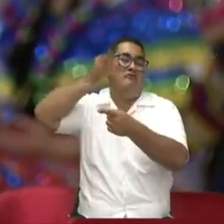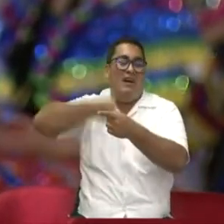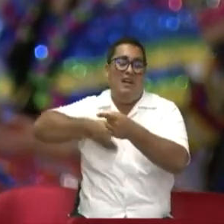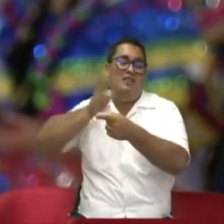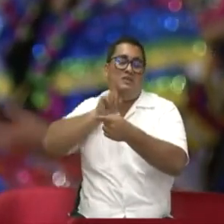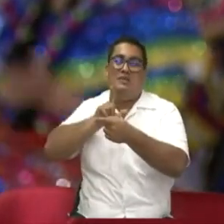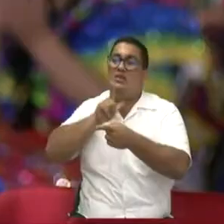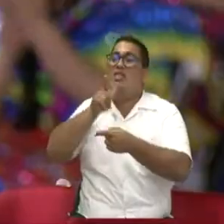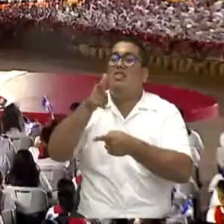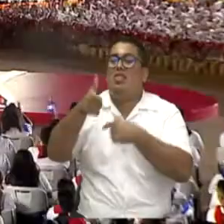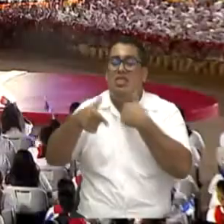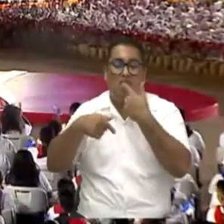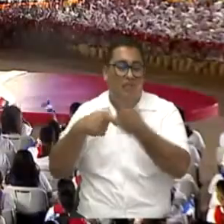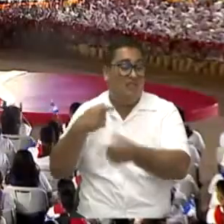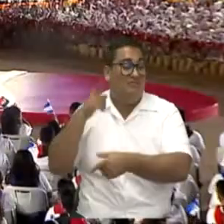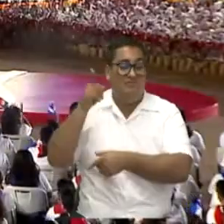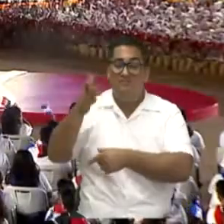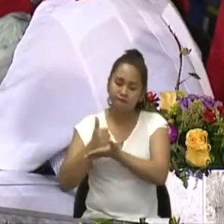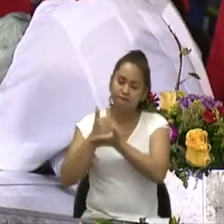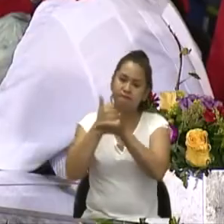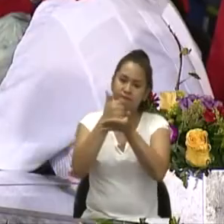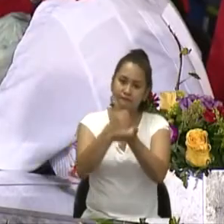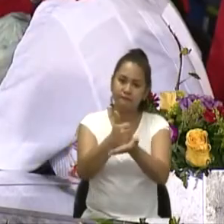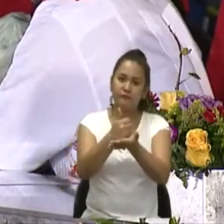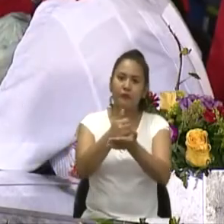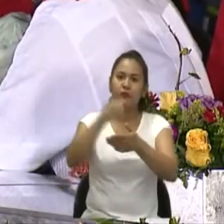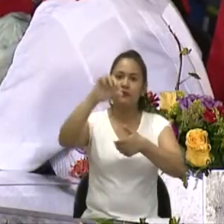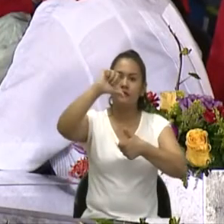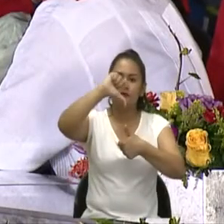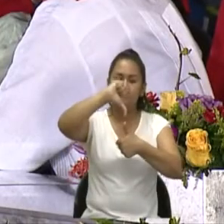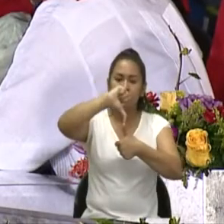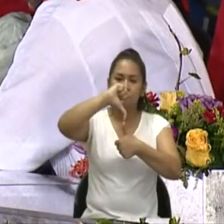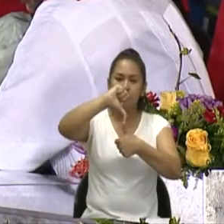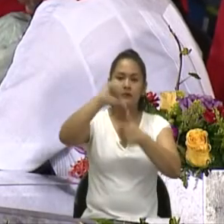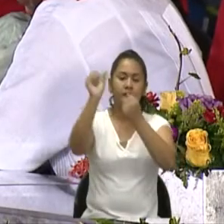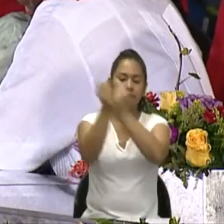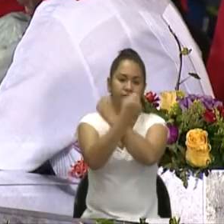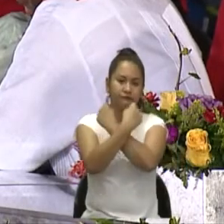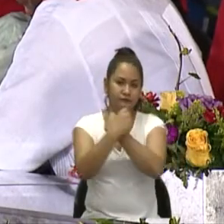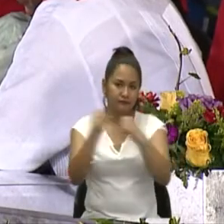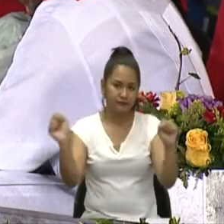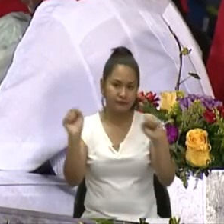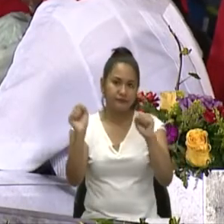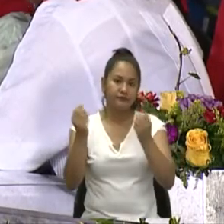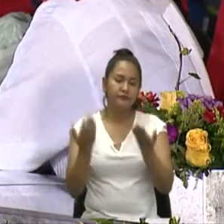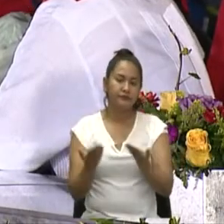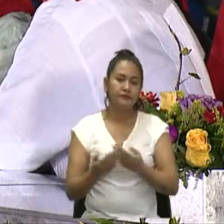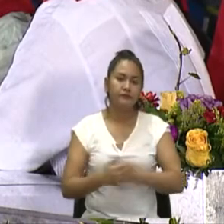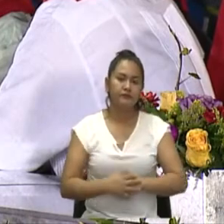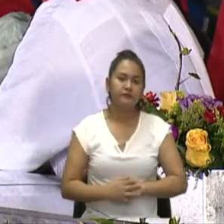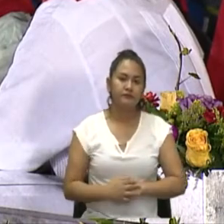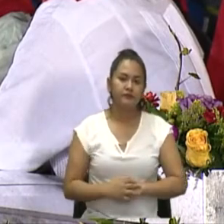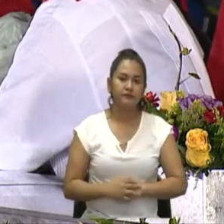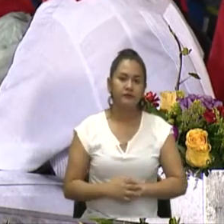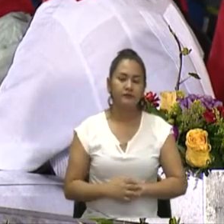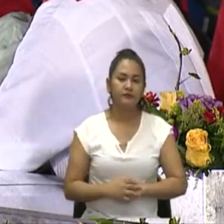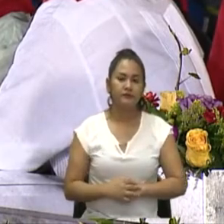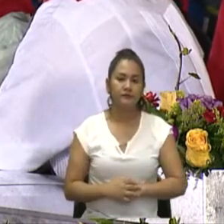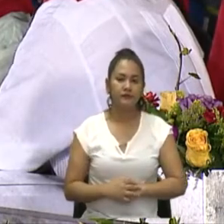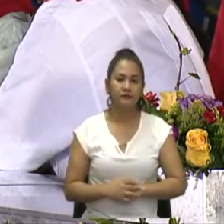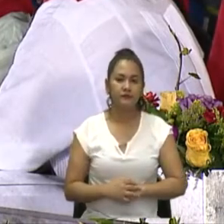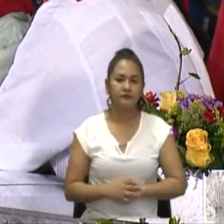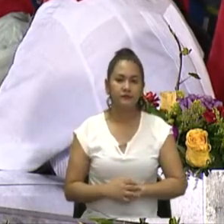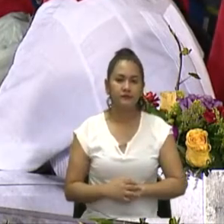Porque te acaba. Te acaba. Conversamos sobre el tema con el abogado y periodista Héctor Mairena, integrante del